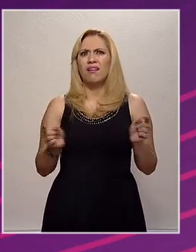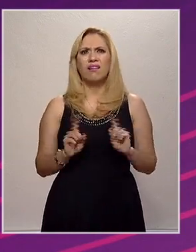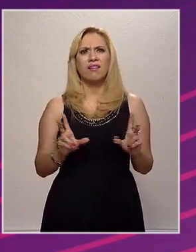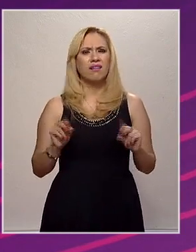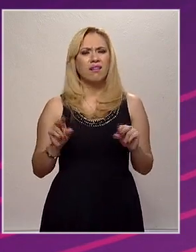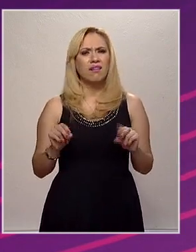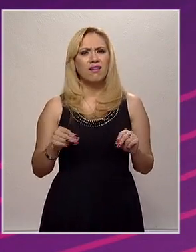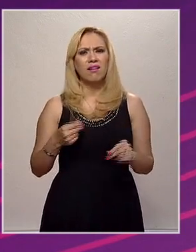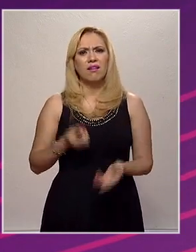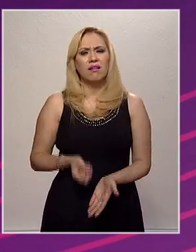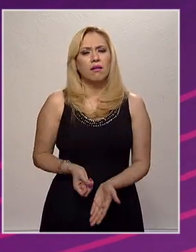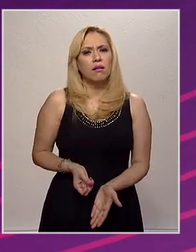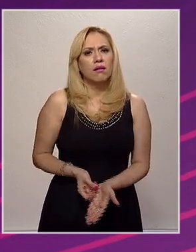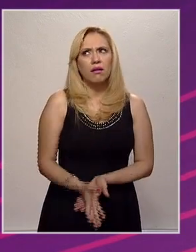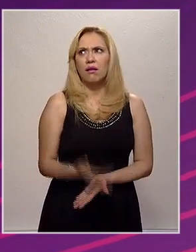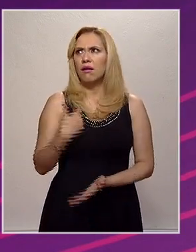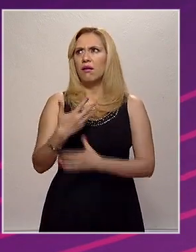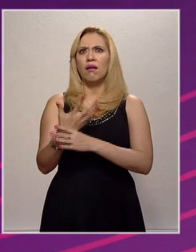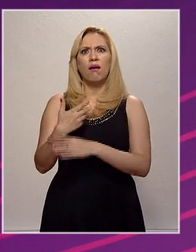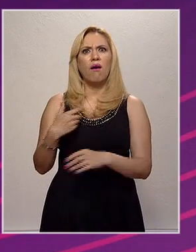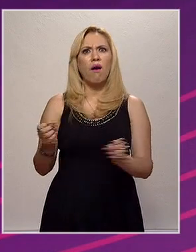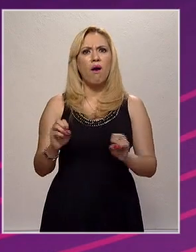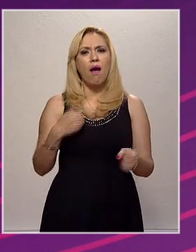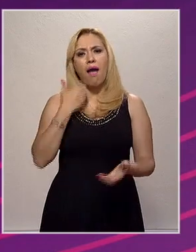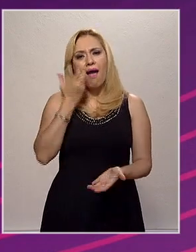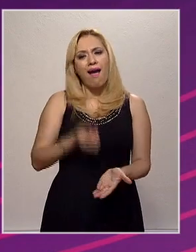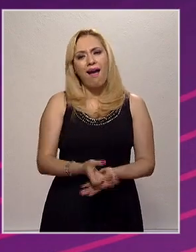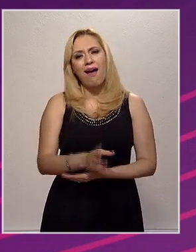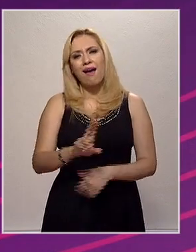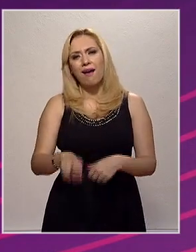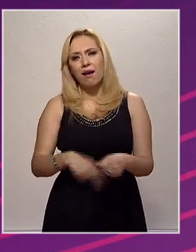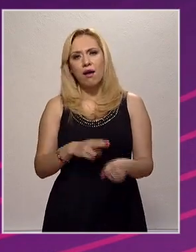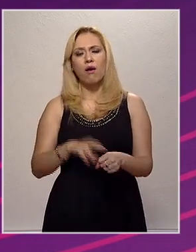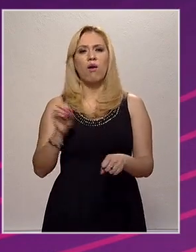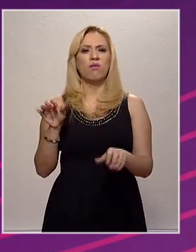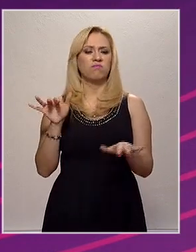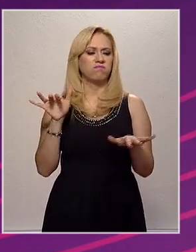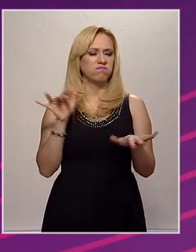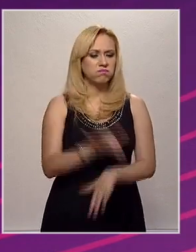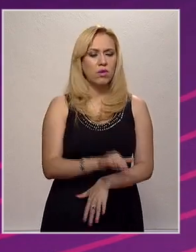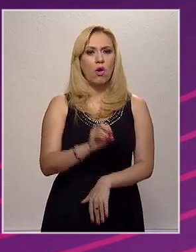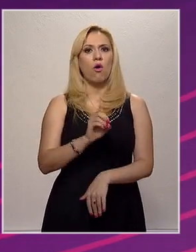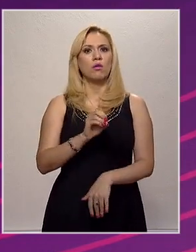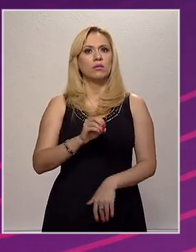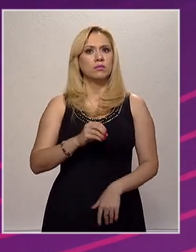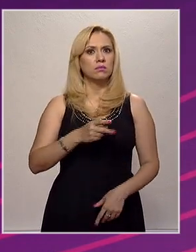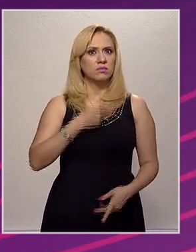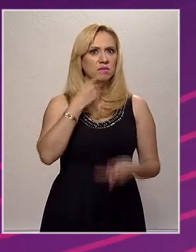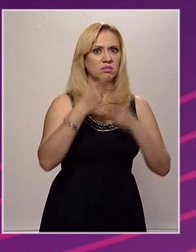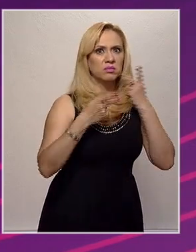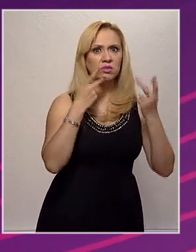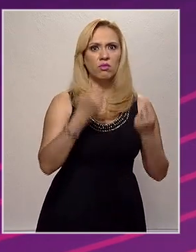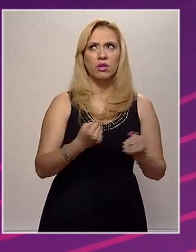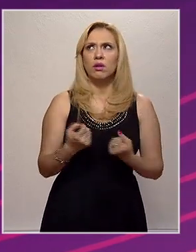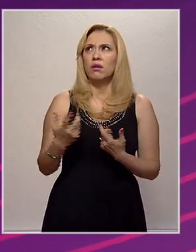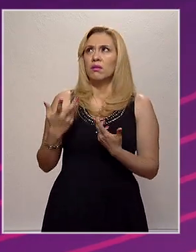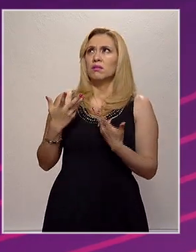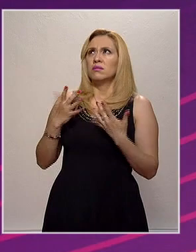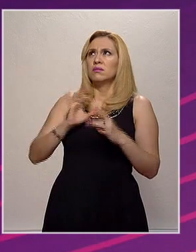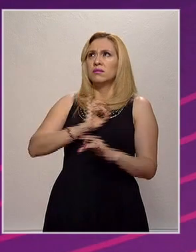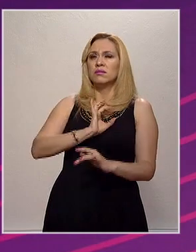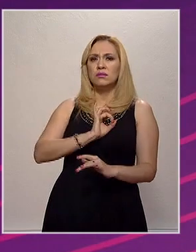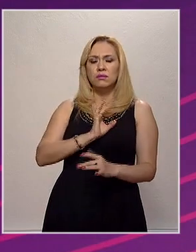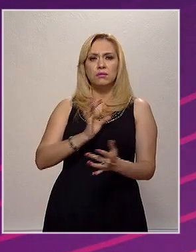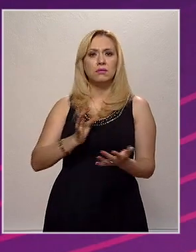de parto, de humillarlas, de intimidarlas. Son cosas que ocurren en los servicios de salud con más frecuencia